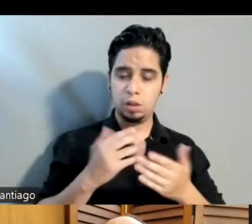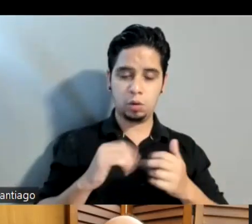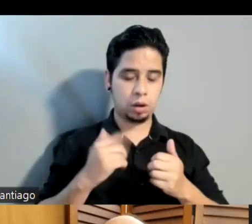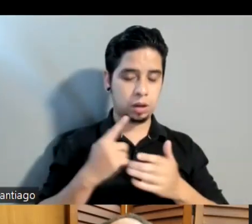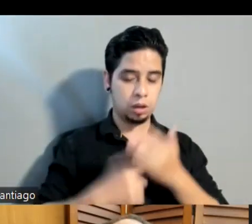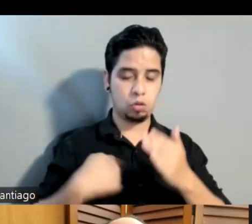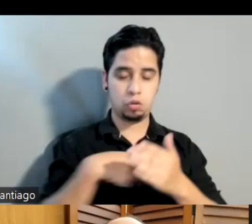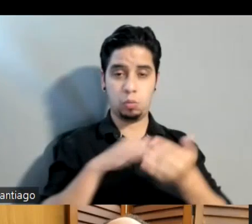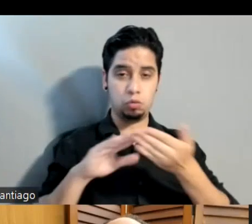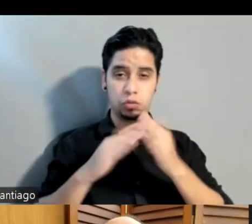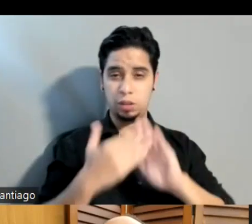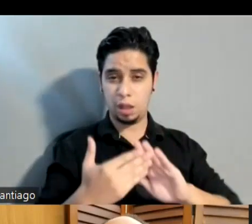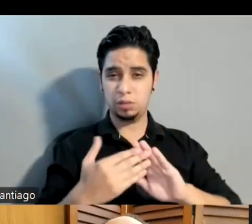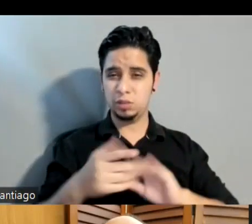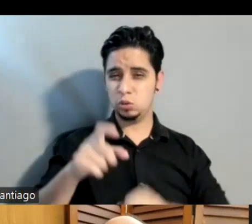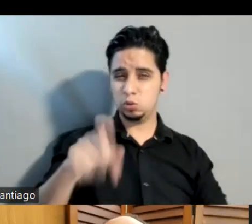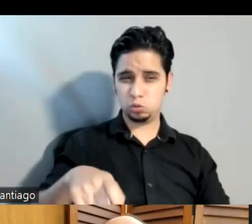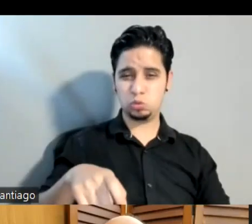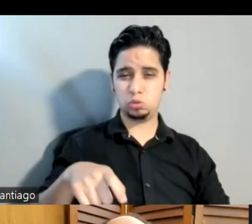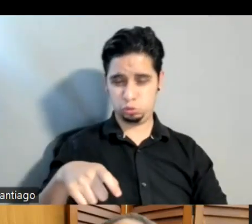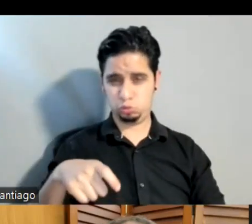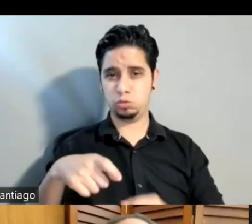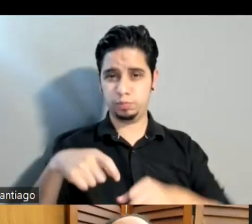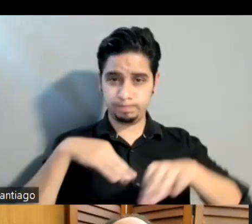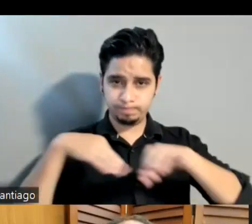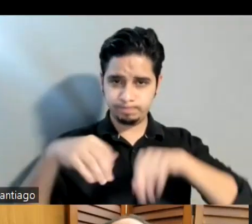historia tenemos que repensarlas